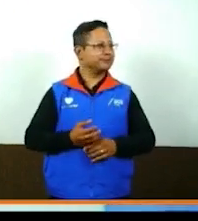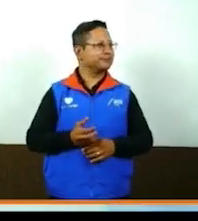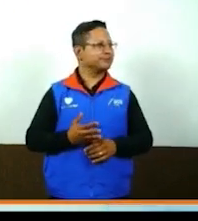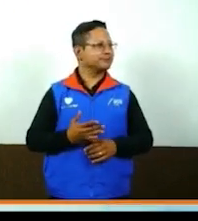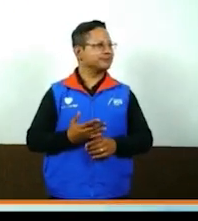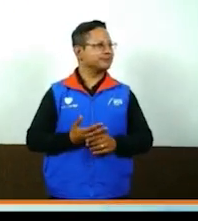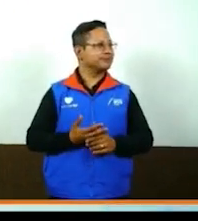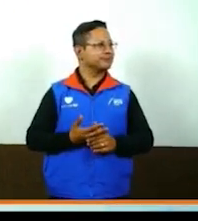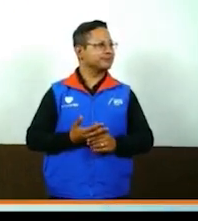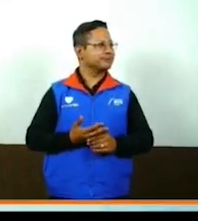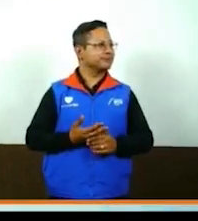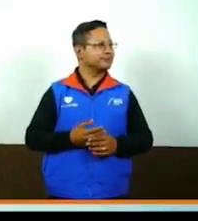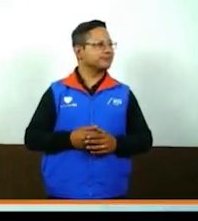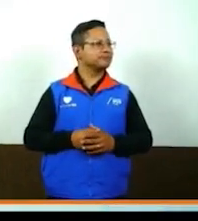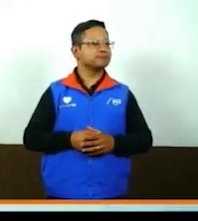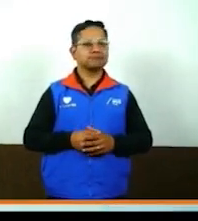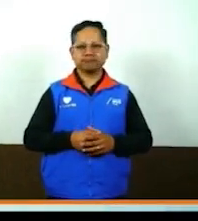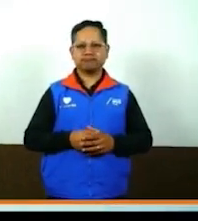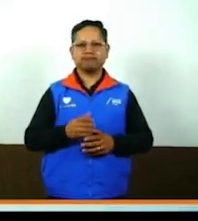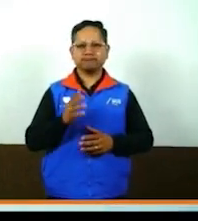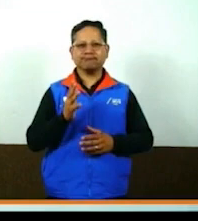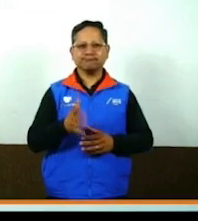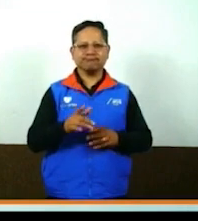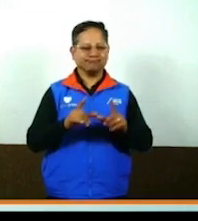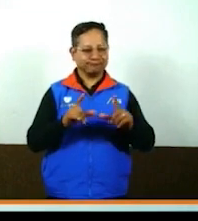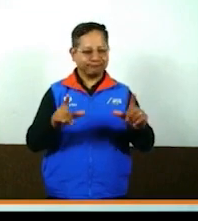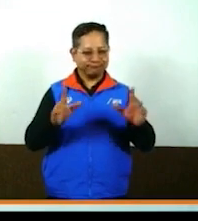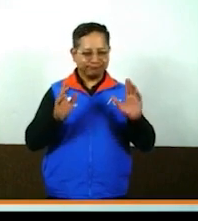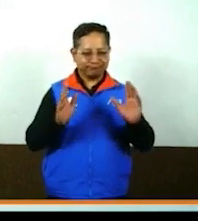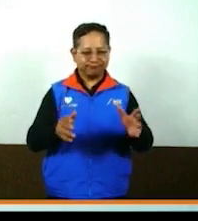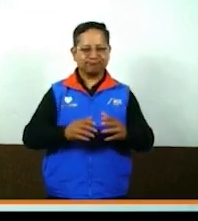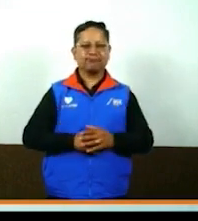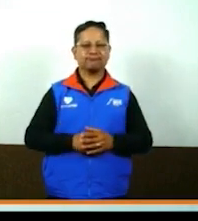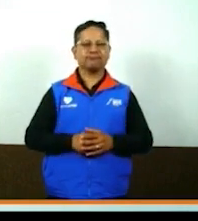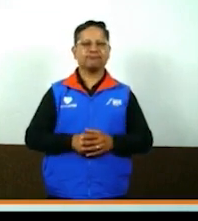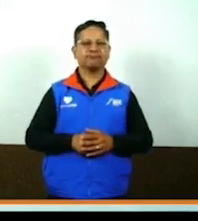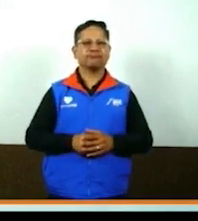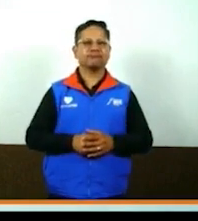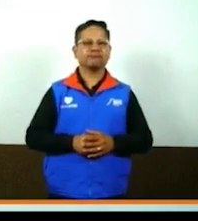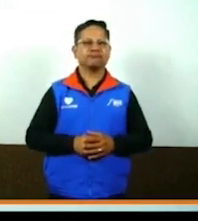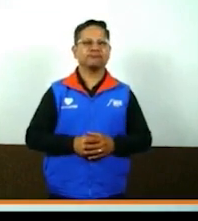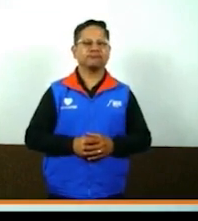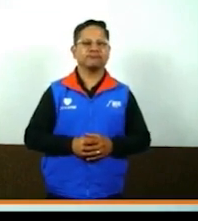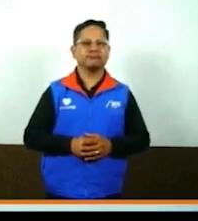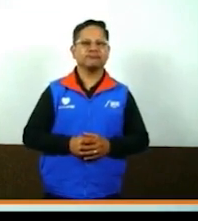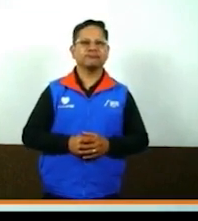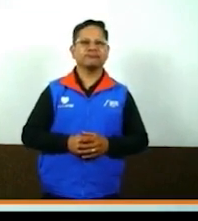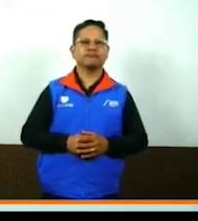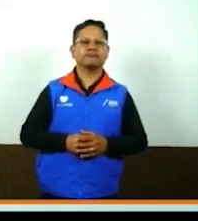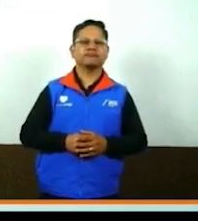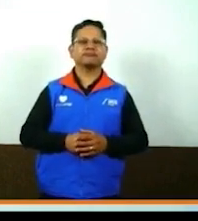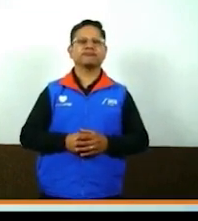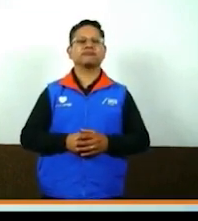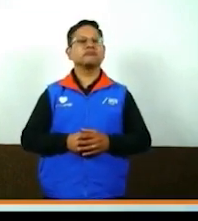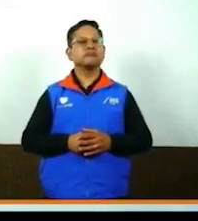ya estamos a punto de iniciar con esta otra parte. Y bueno, finalmente, invitarlos a un tema